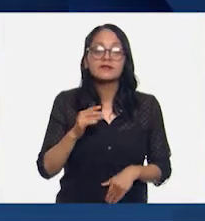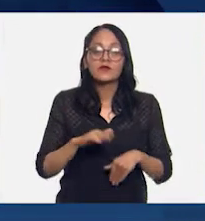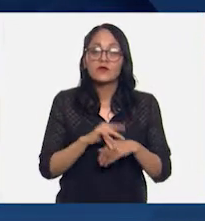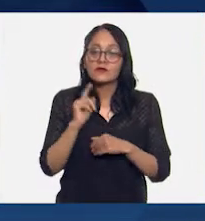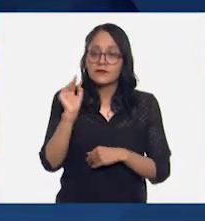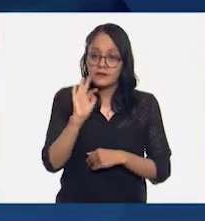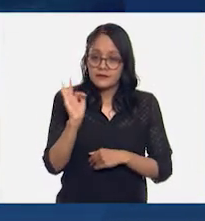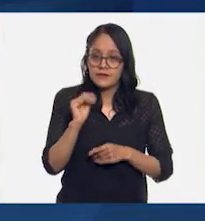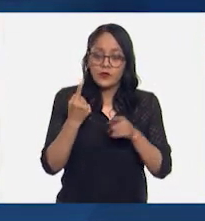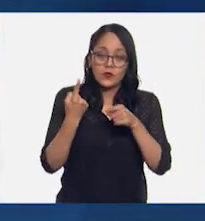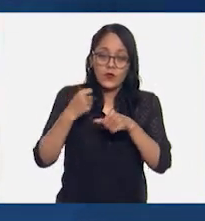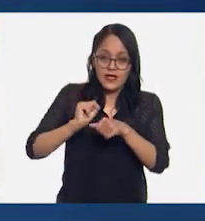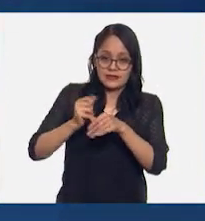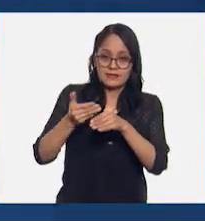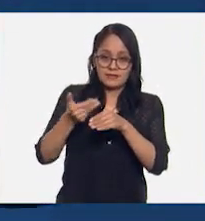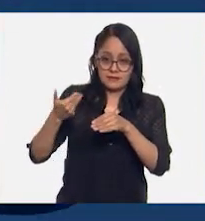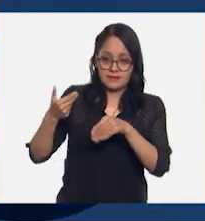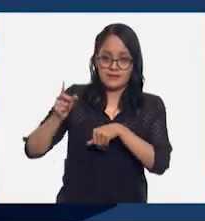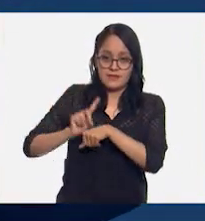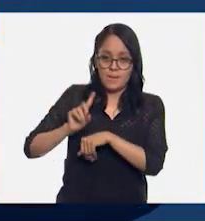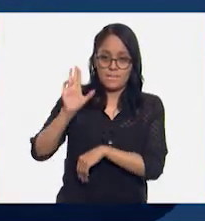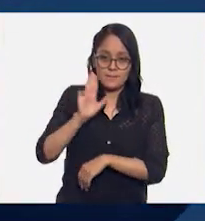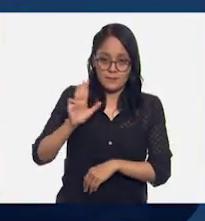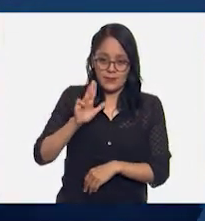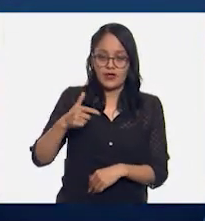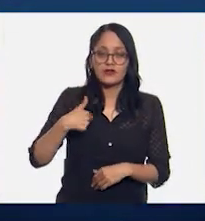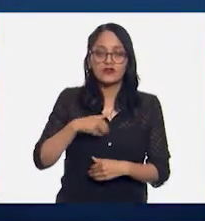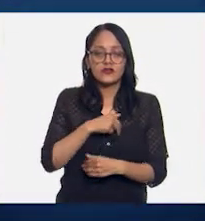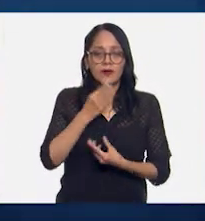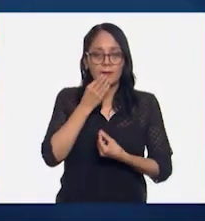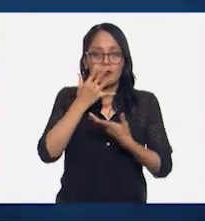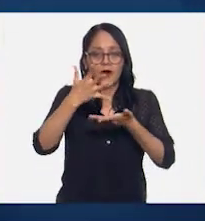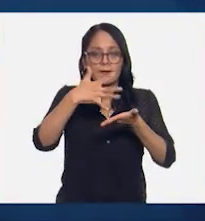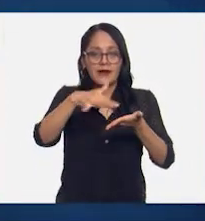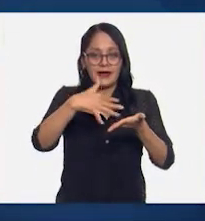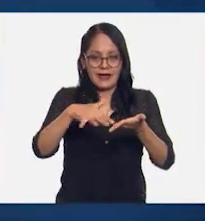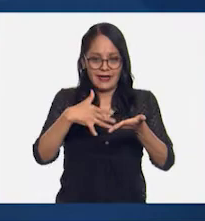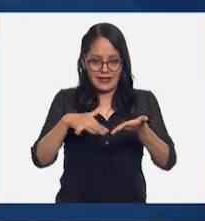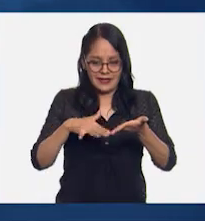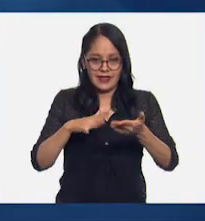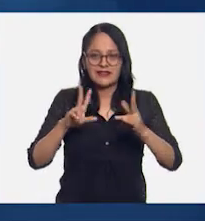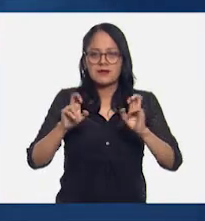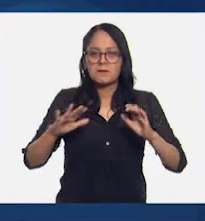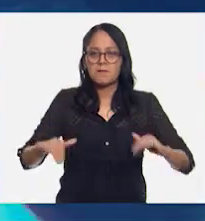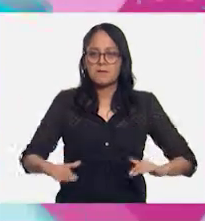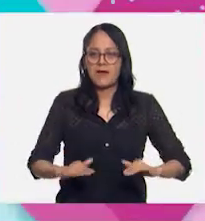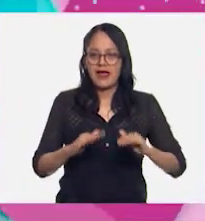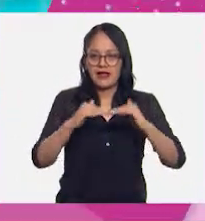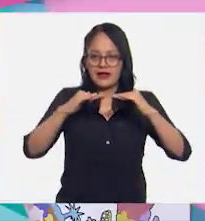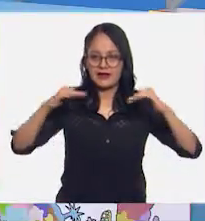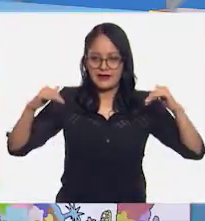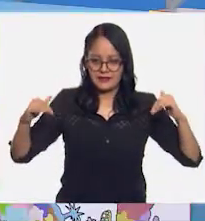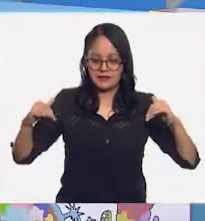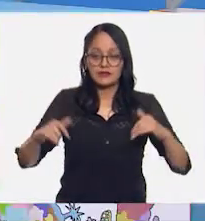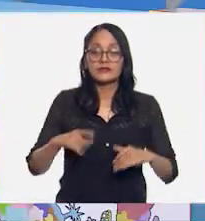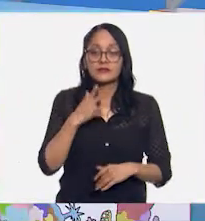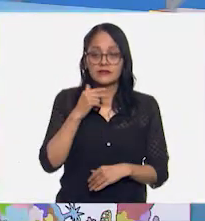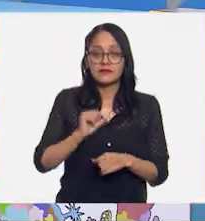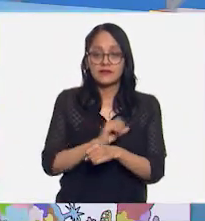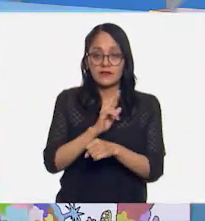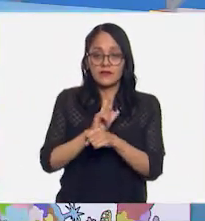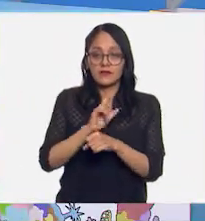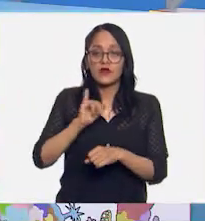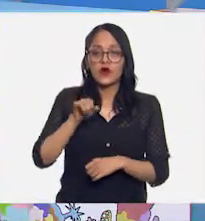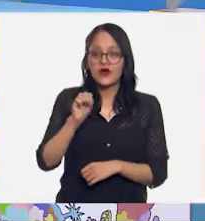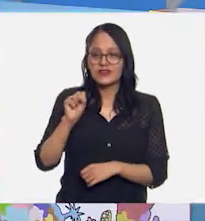semana pasada, en la sesión del miércoles, leímos el poema Se alegra el mar de José Gorostiza, el cual estaba dedicado a